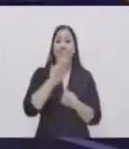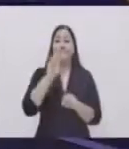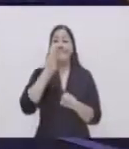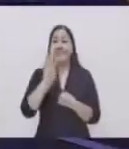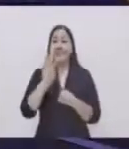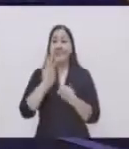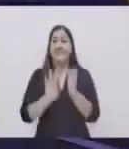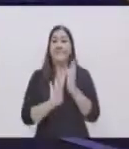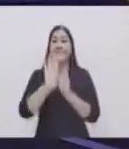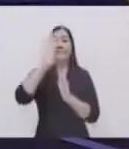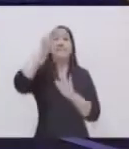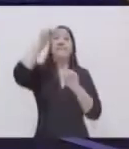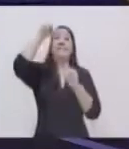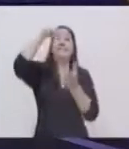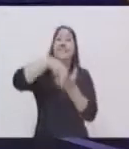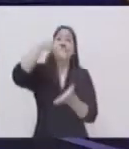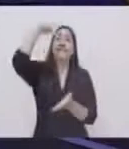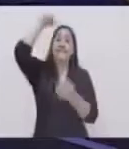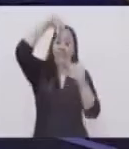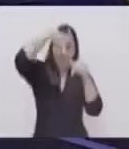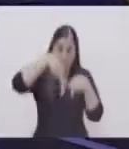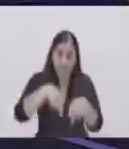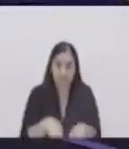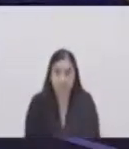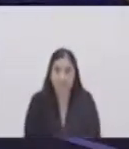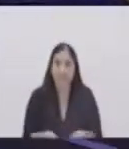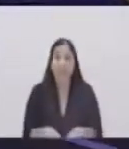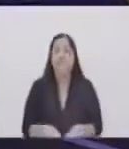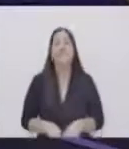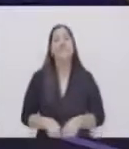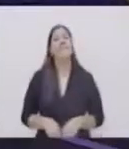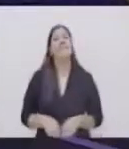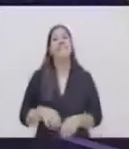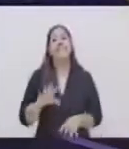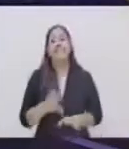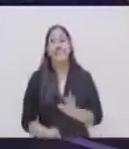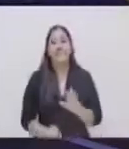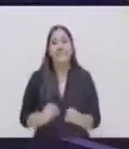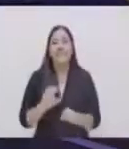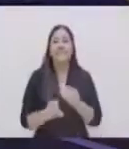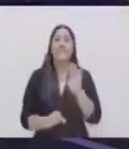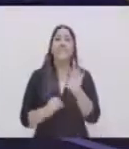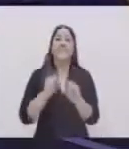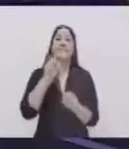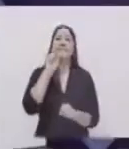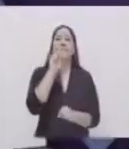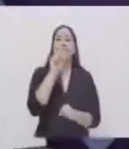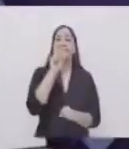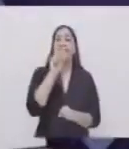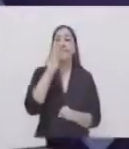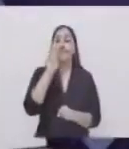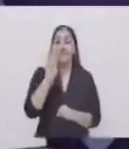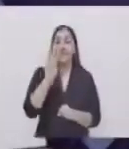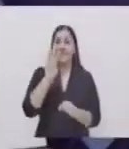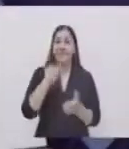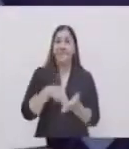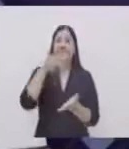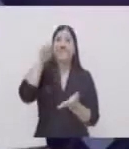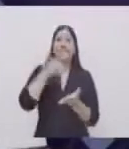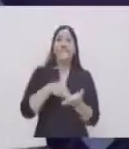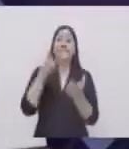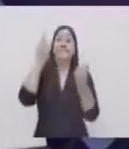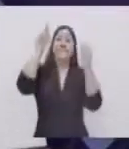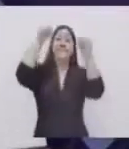Sube la escalera, 1, 2, 3, súbela otra vez, bájala después. Más. Sube la